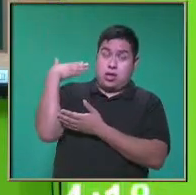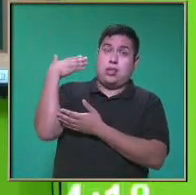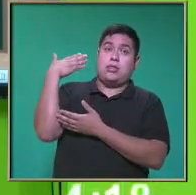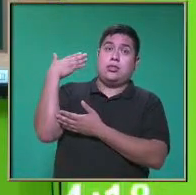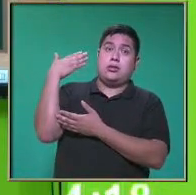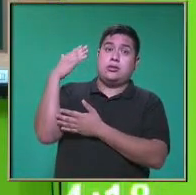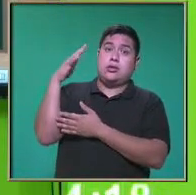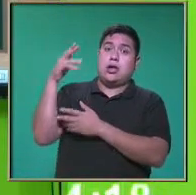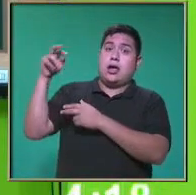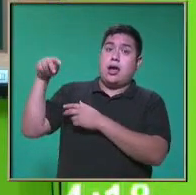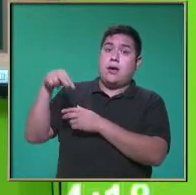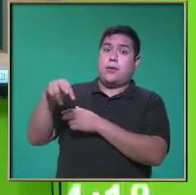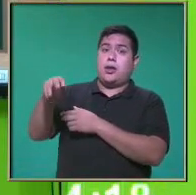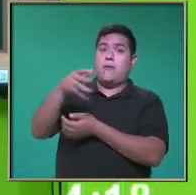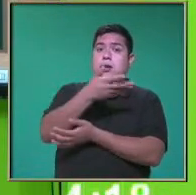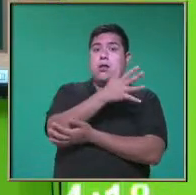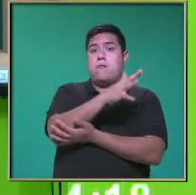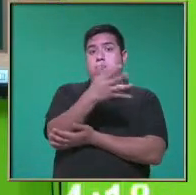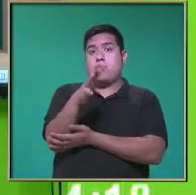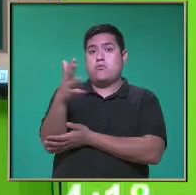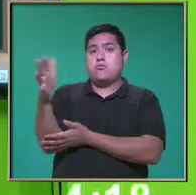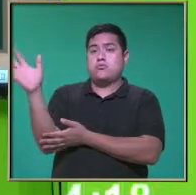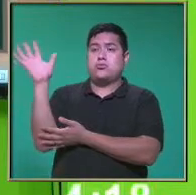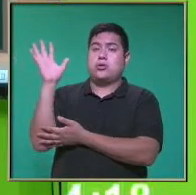estaba caminando en el bosque.